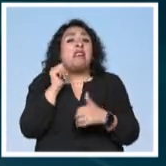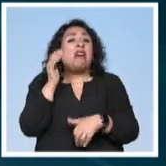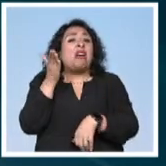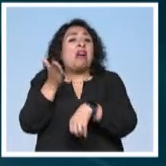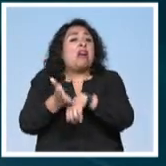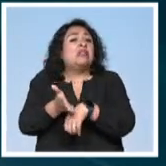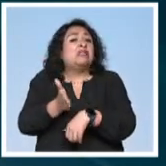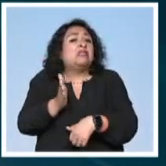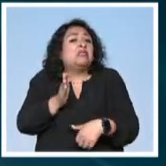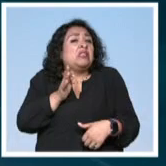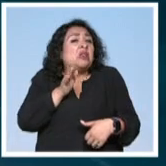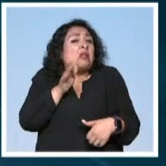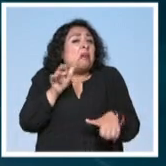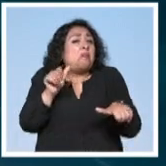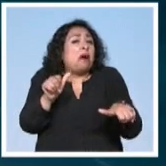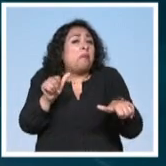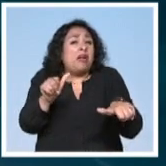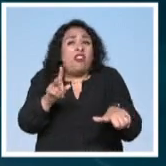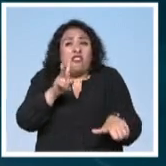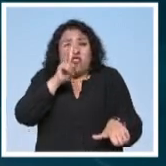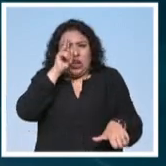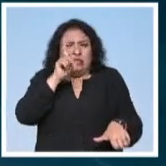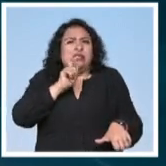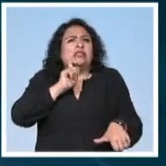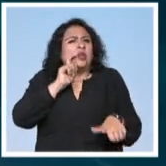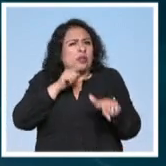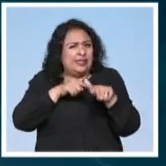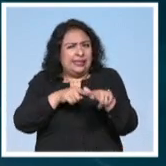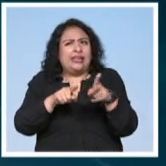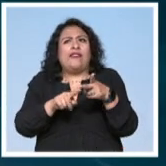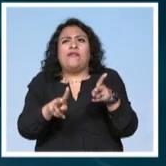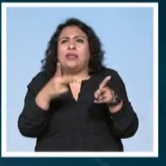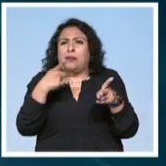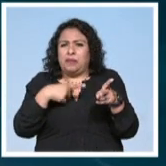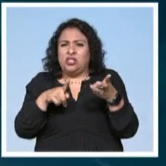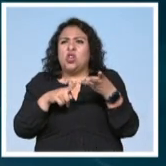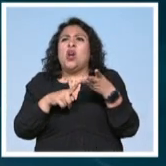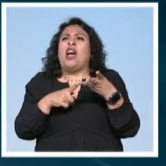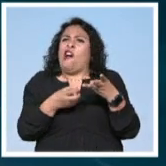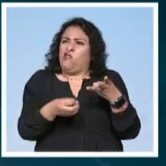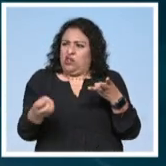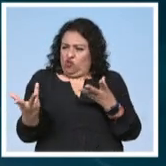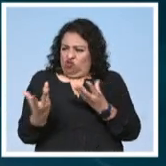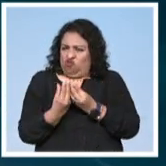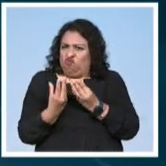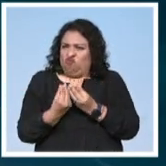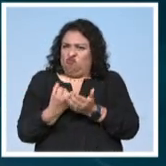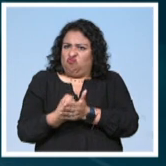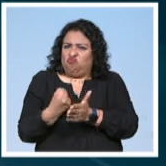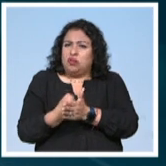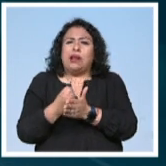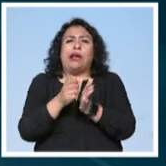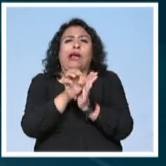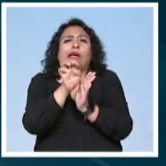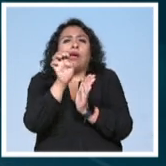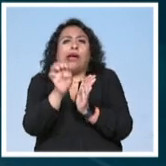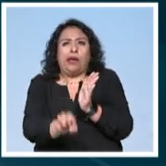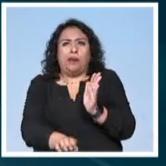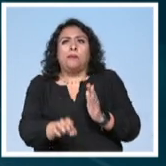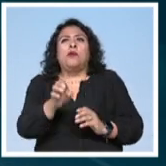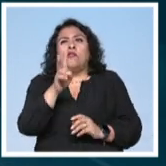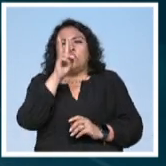de sentencia. La violencia sexual continúa, la trata de personas, las relaciones forzadas. Simplemente para poner un ejemplo de la